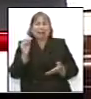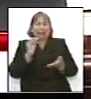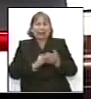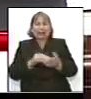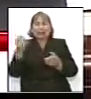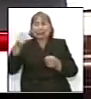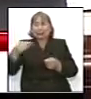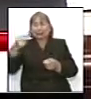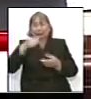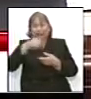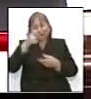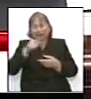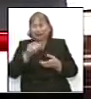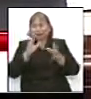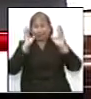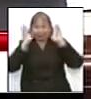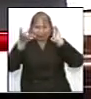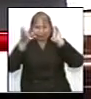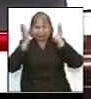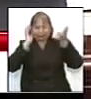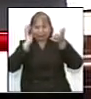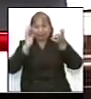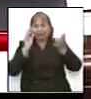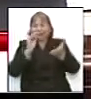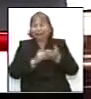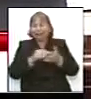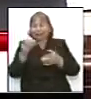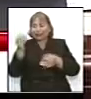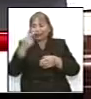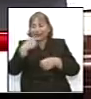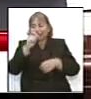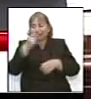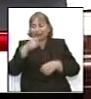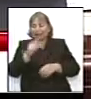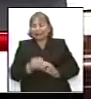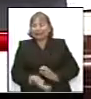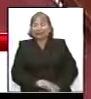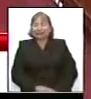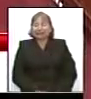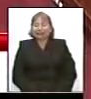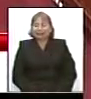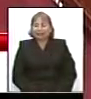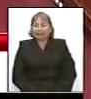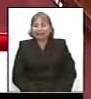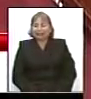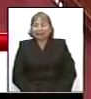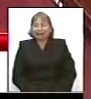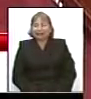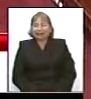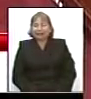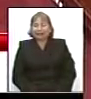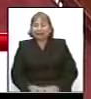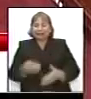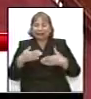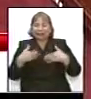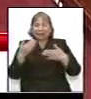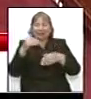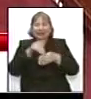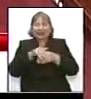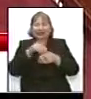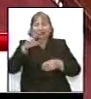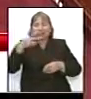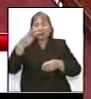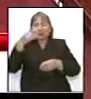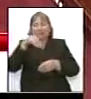mano alzada, por favor, y eso genera confusión. Los señores congresistas se servirán a marcar su asistencia. Para proceder a votar la exoneración de la